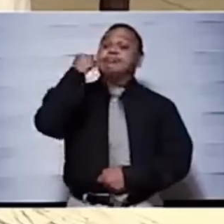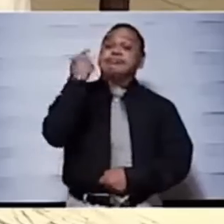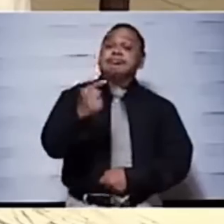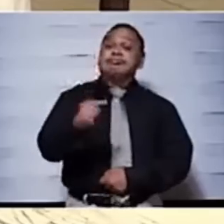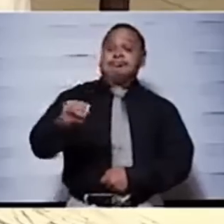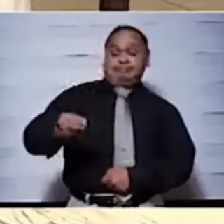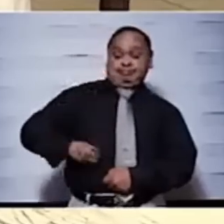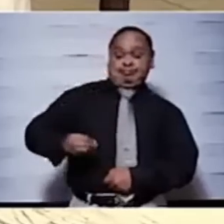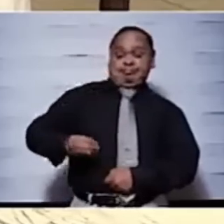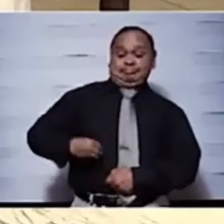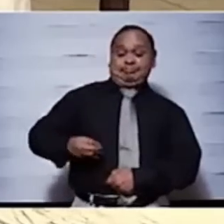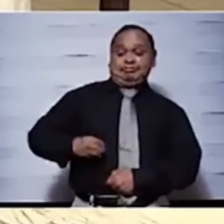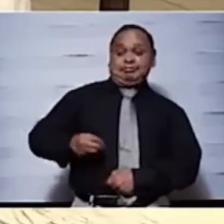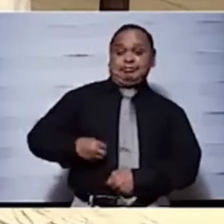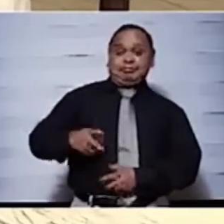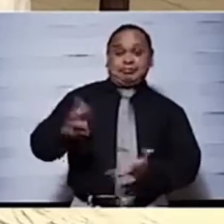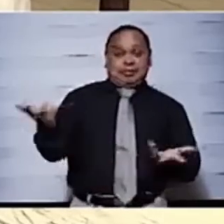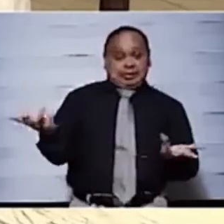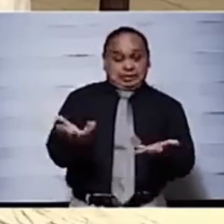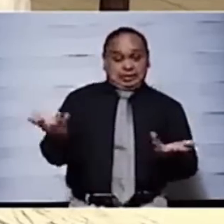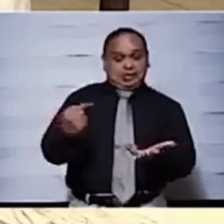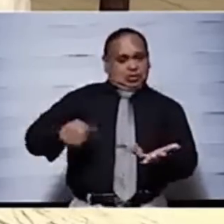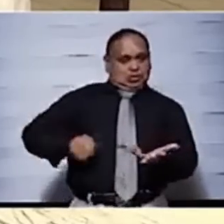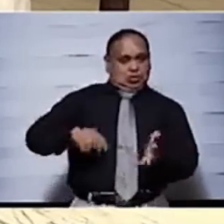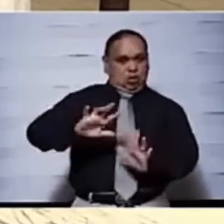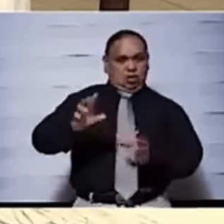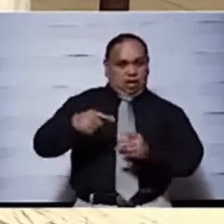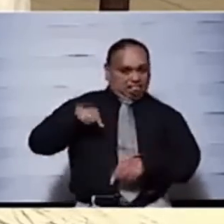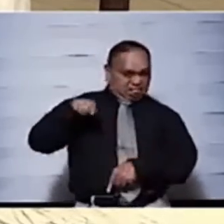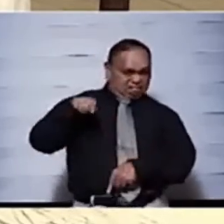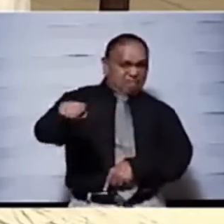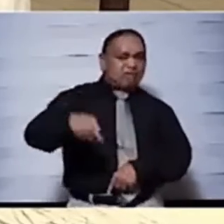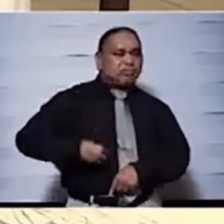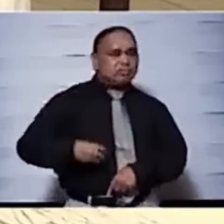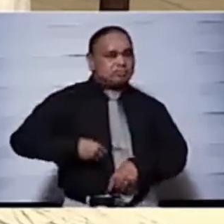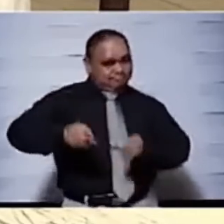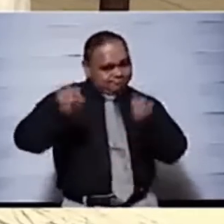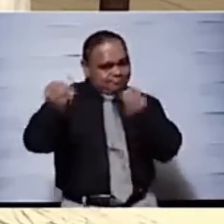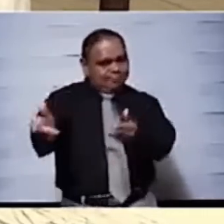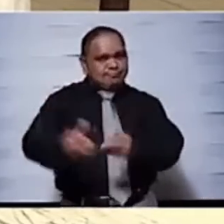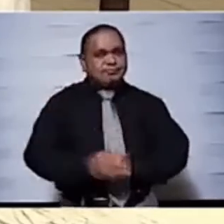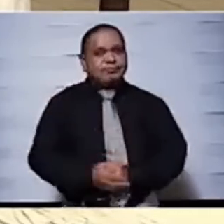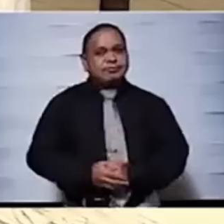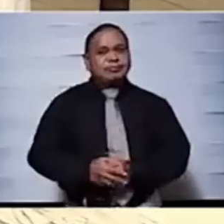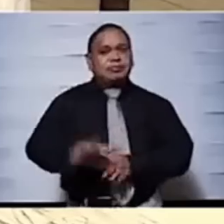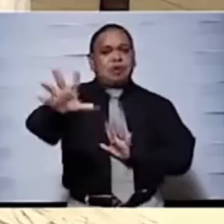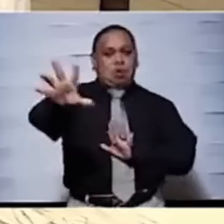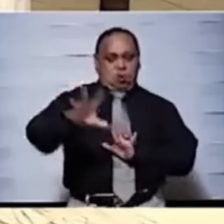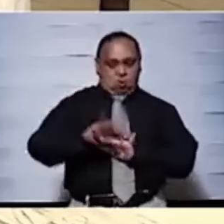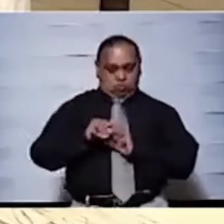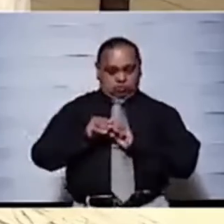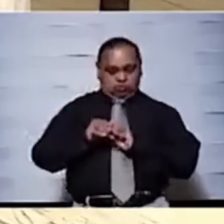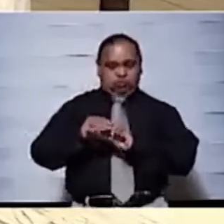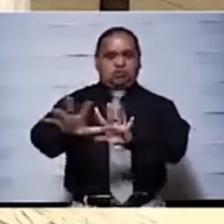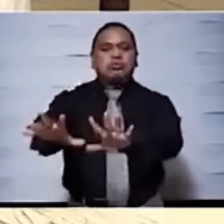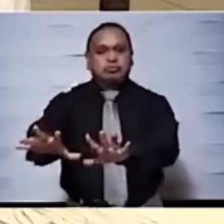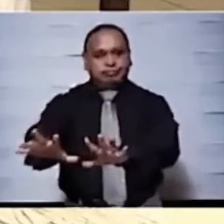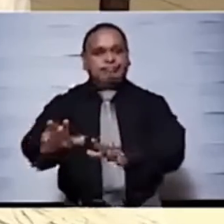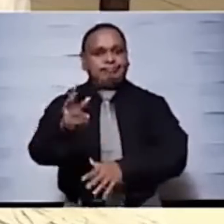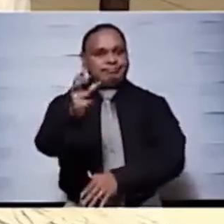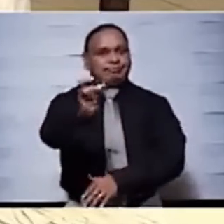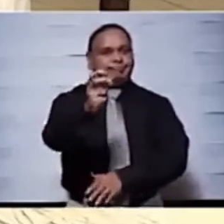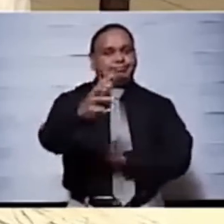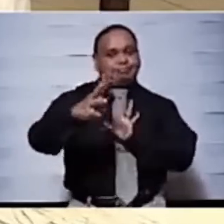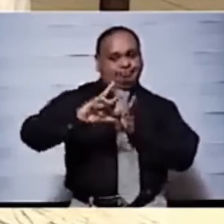acusar al otro de lo que uno hace. Eso no es. En términos ecológicos se están proyectando, ¿no? Sí, es una proyección. Totalmente. Es realmente